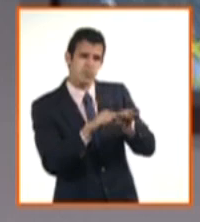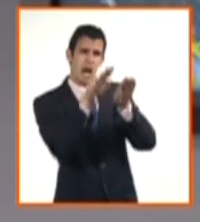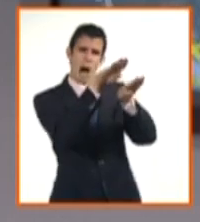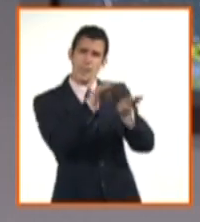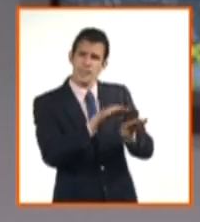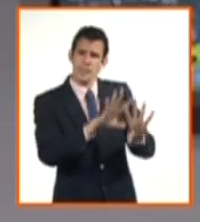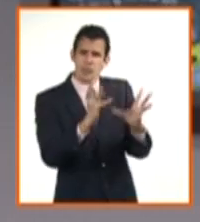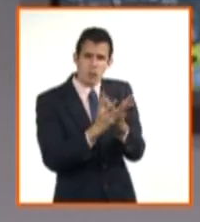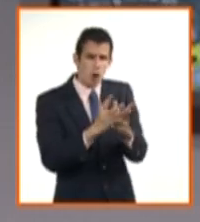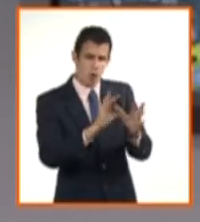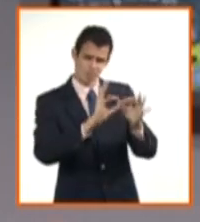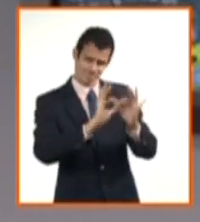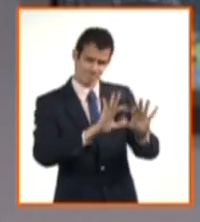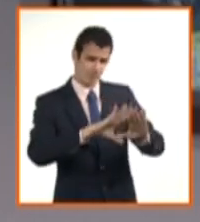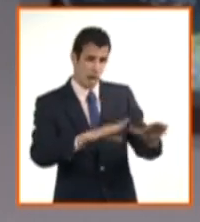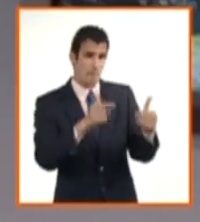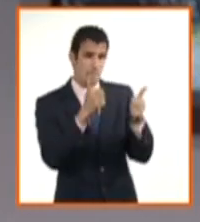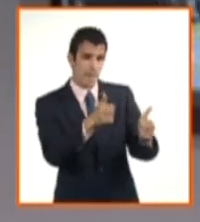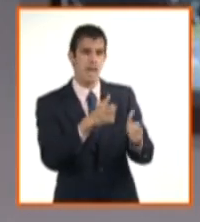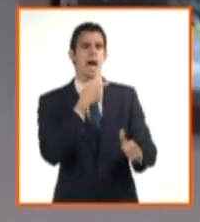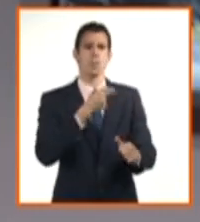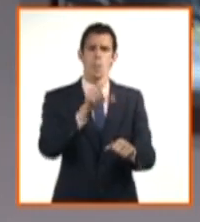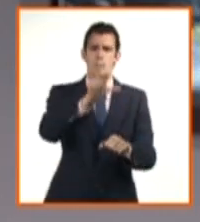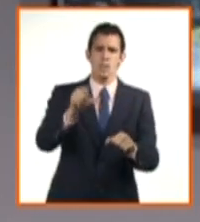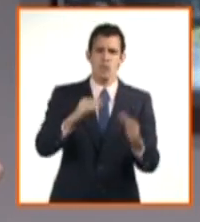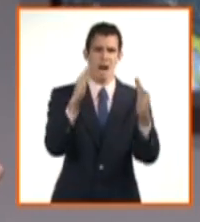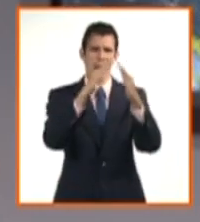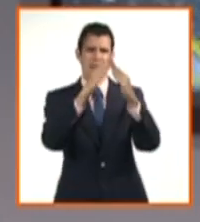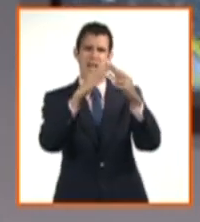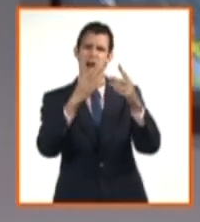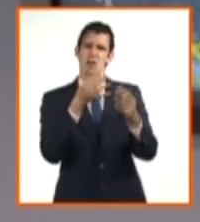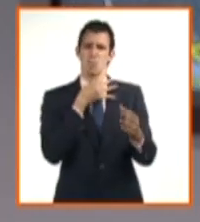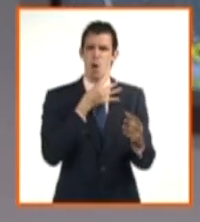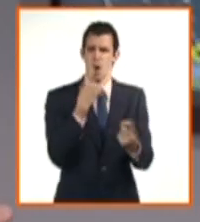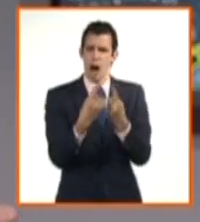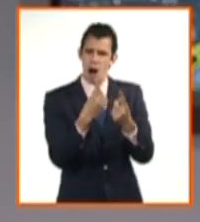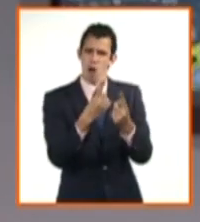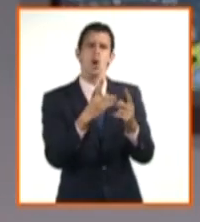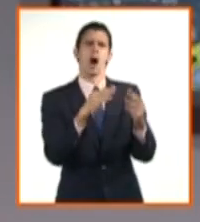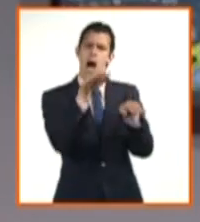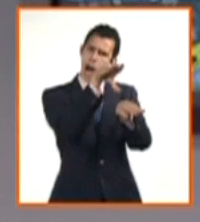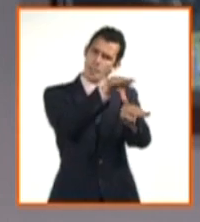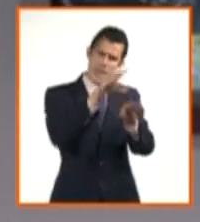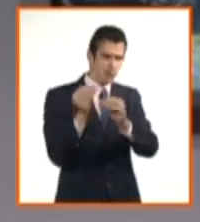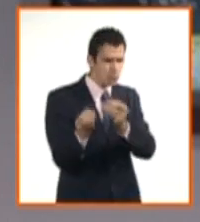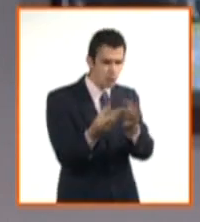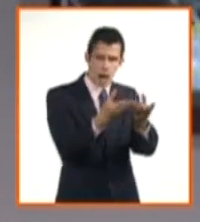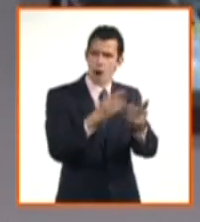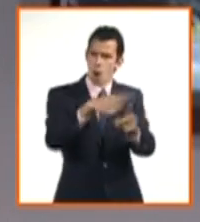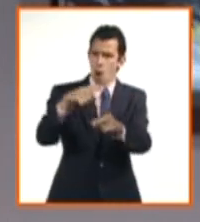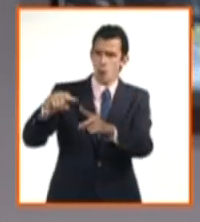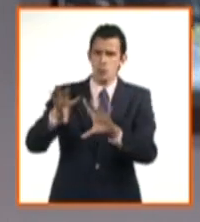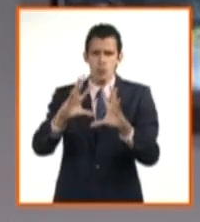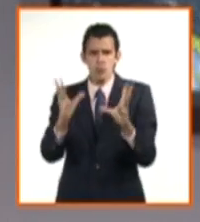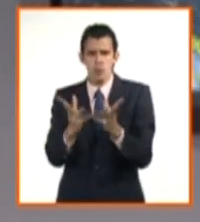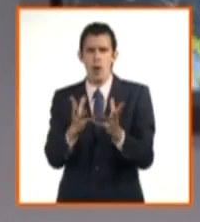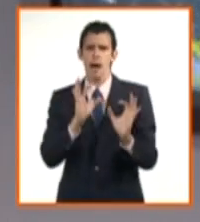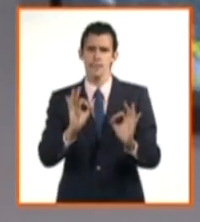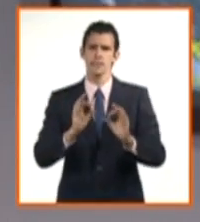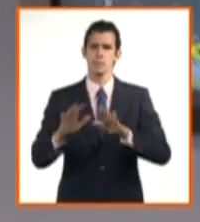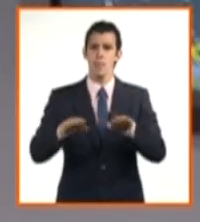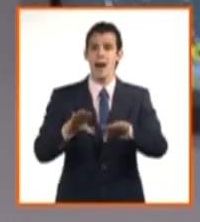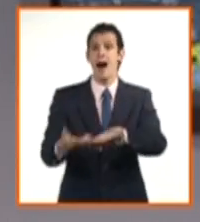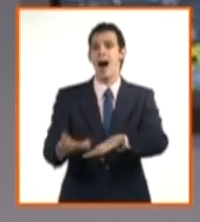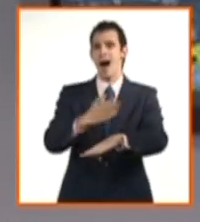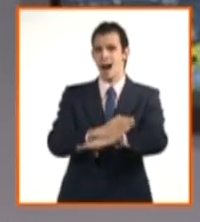22 después de dos años prácticamente sin poder realizar un ejercicio de esta magnitud como lo hacíamos anteriormente primero estuvo en la sede del estado mayor